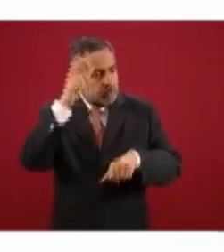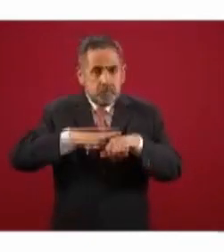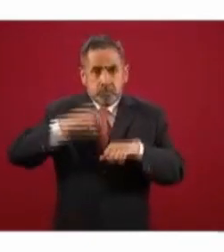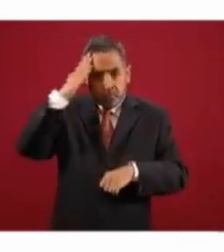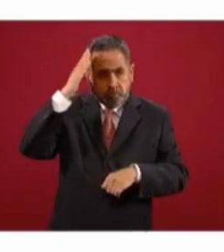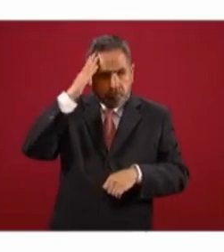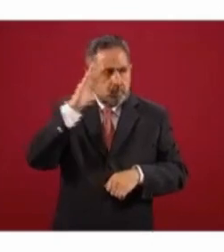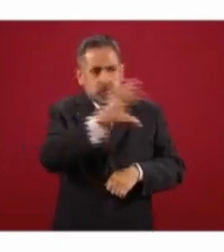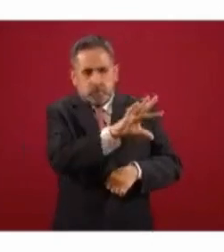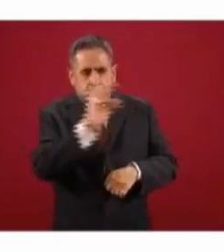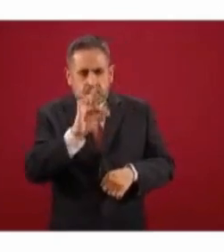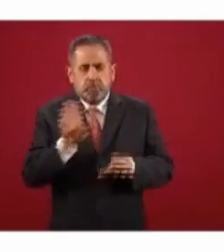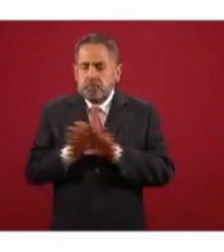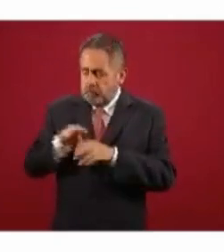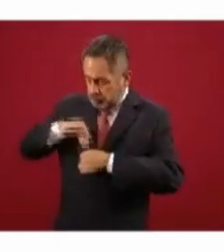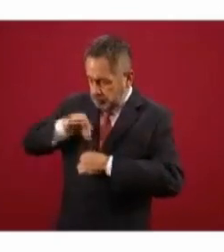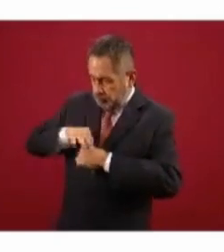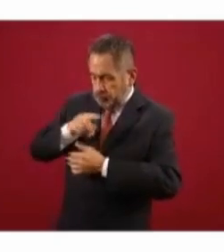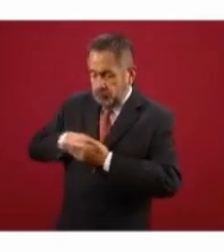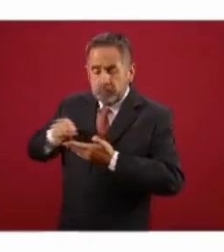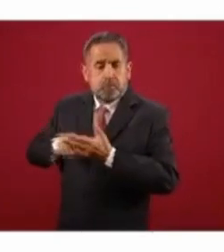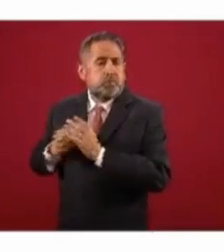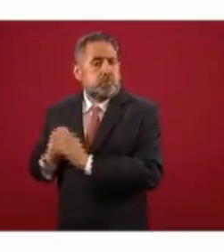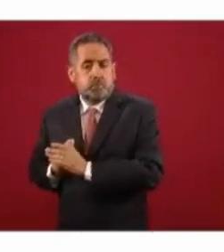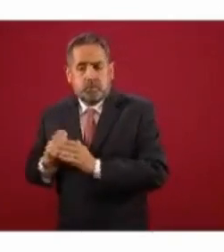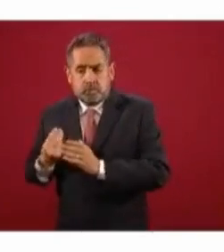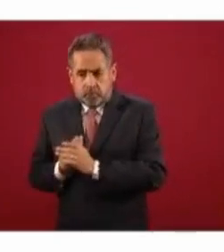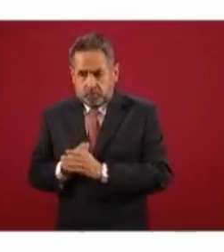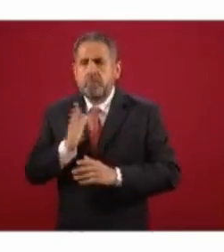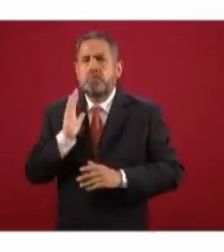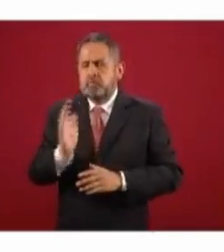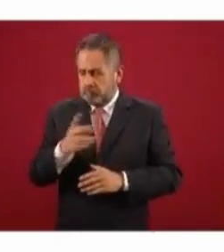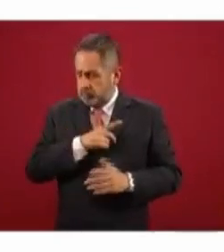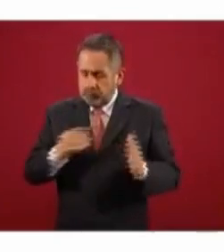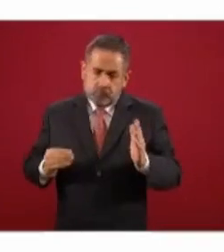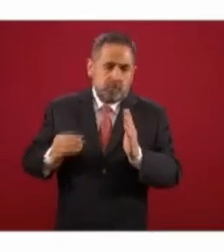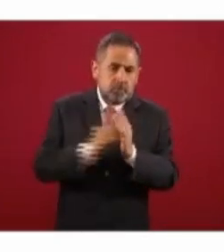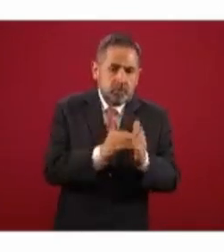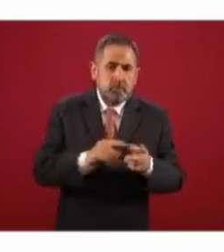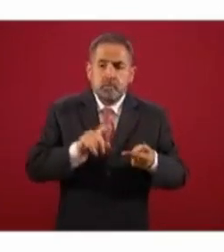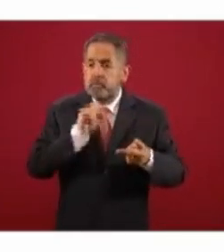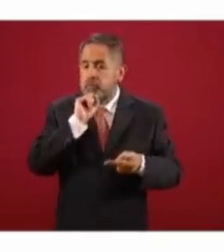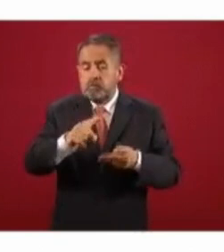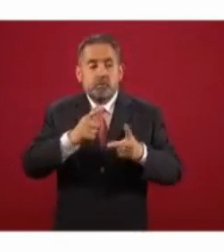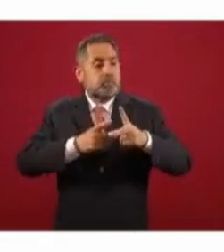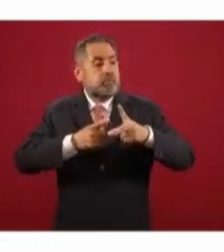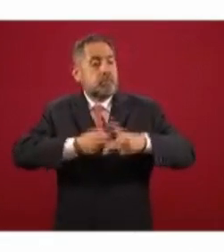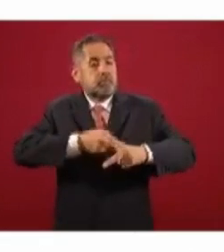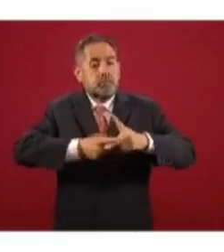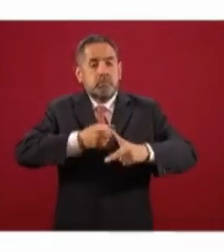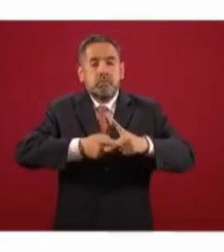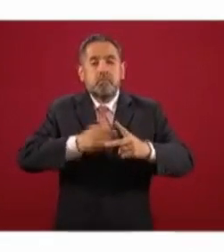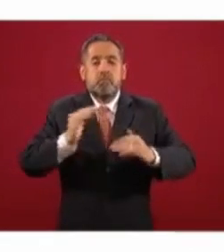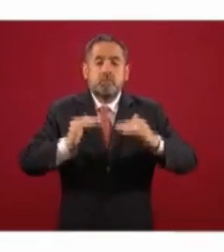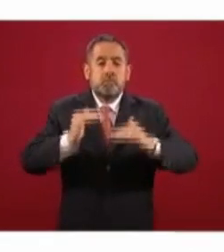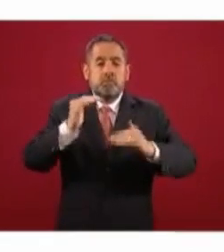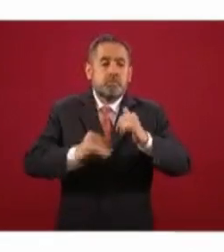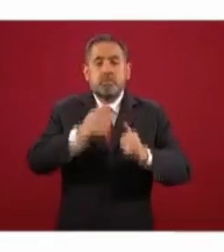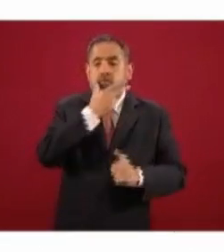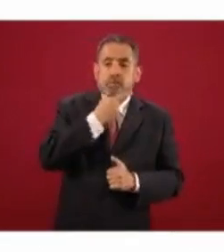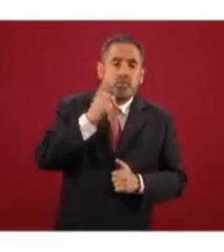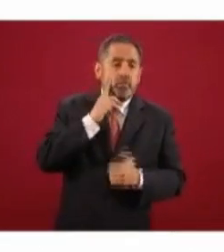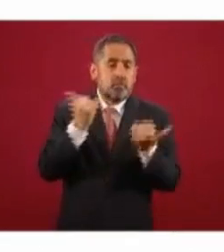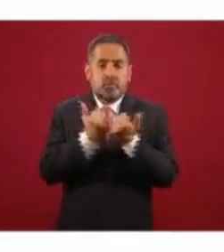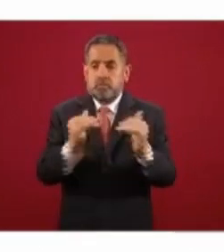sindicales. Tienen que introducir la representación proporcional en las directivas por razón de género. Tienen